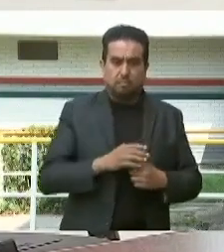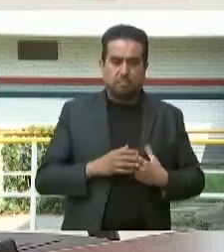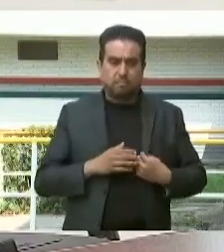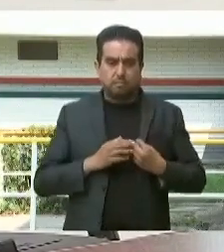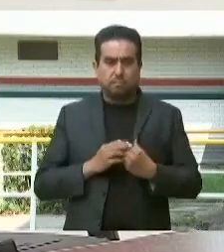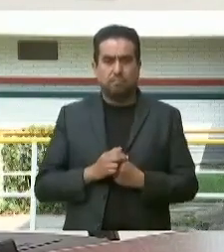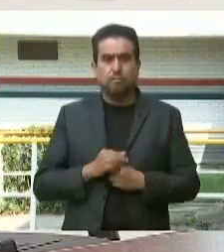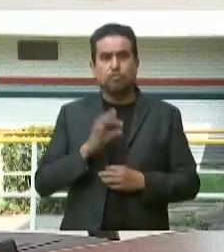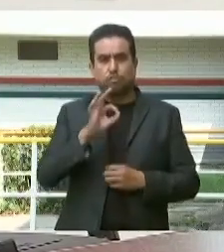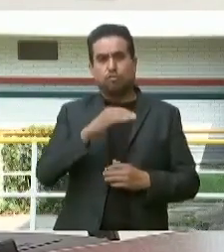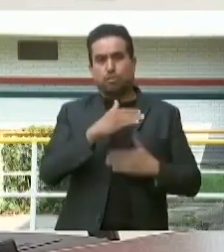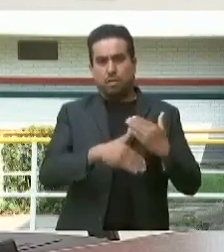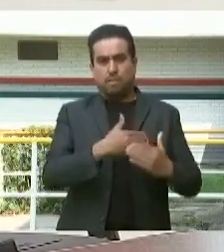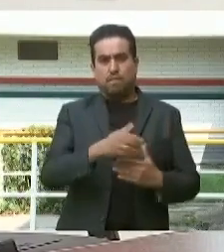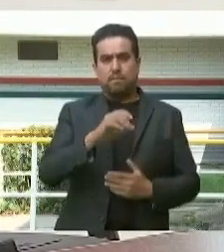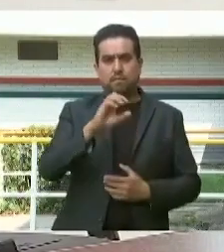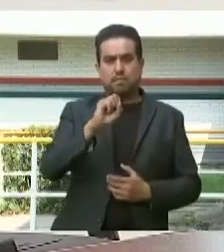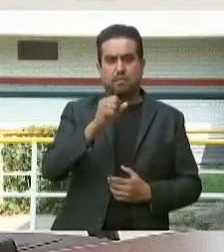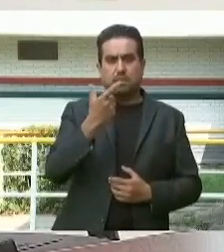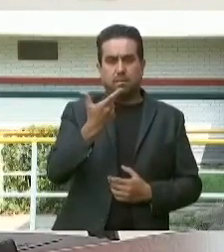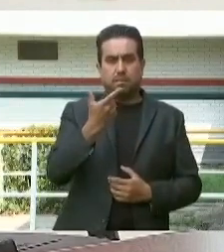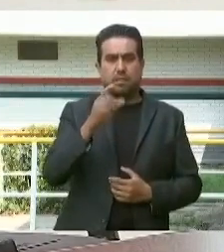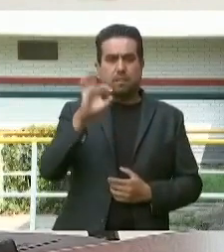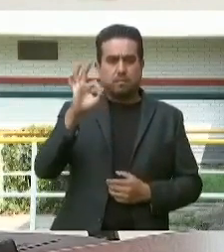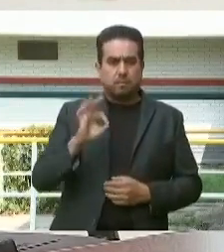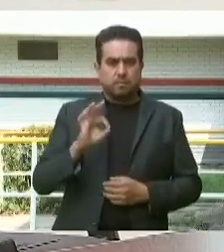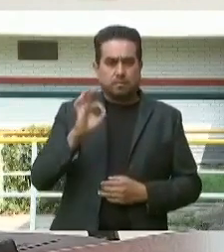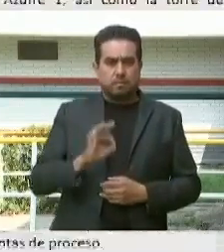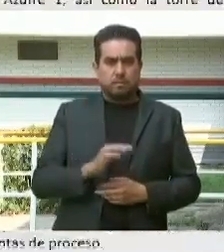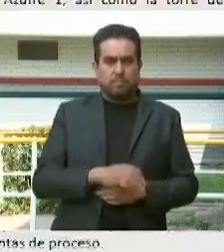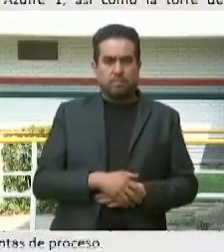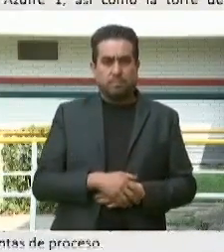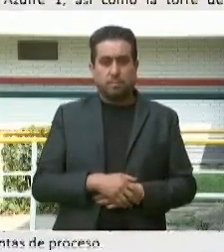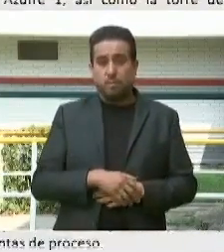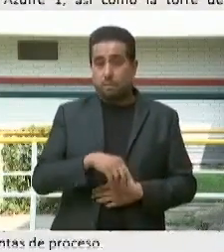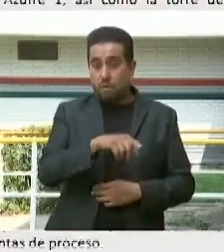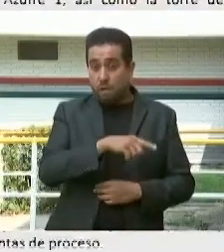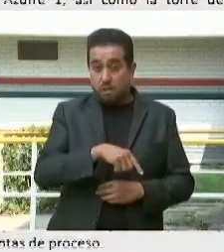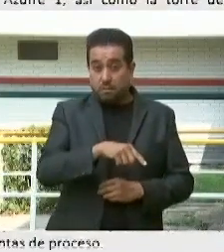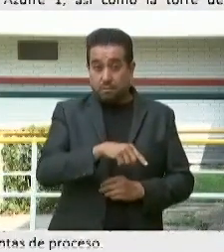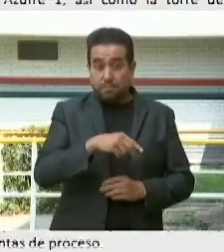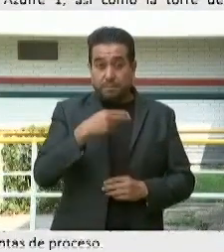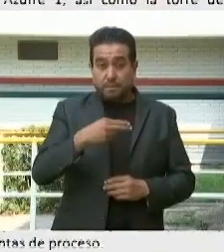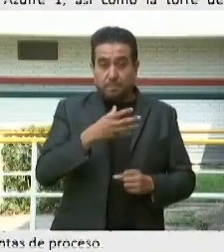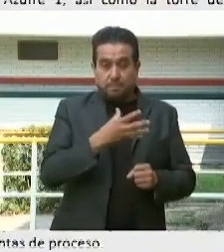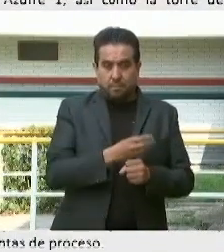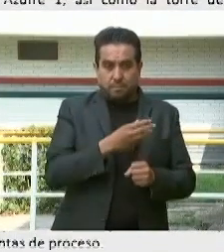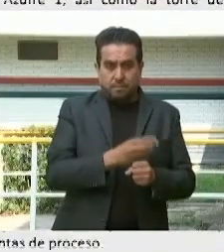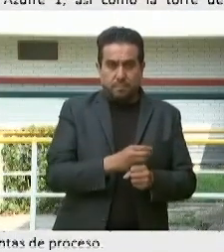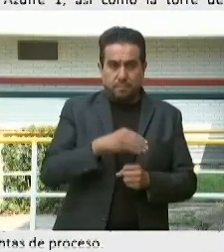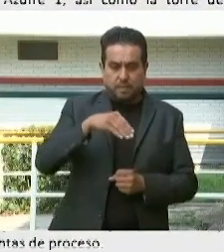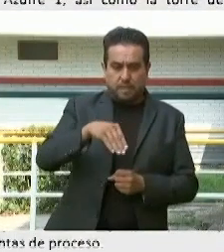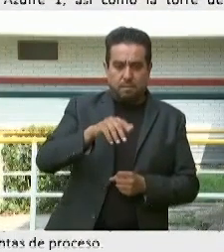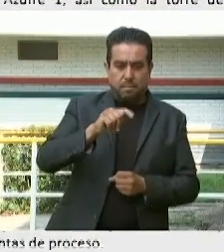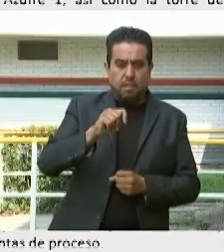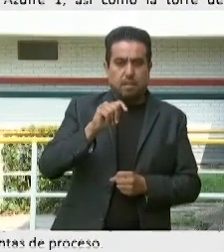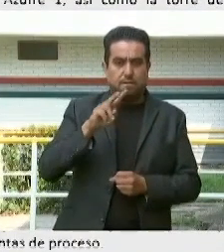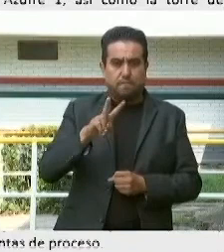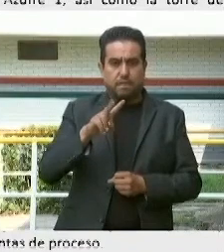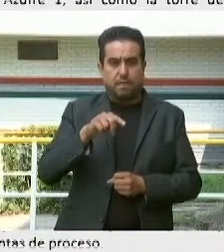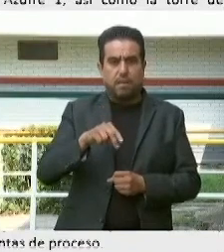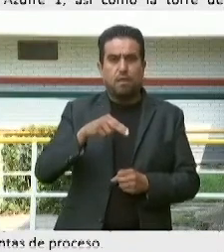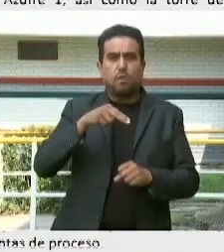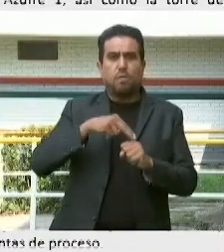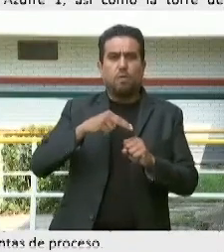del 67 por ciento en la conclusión de la reparación mayor de la planta mb mtb la